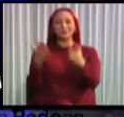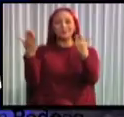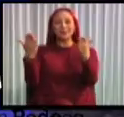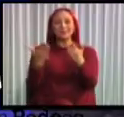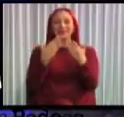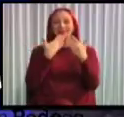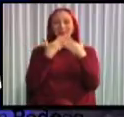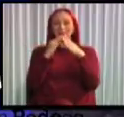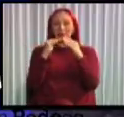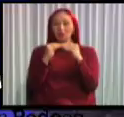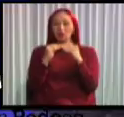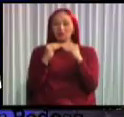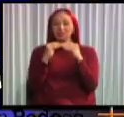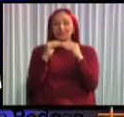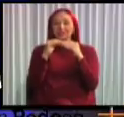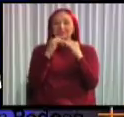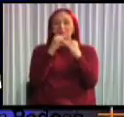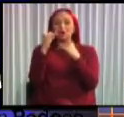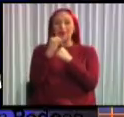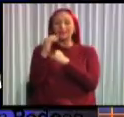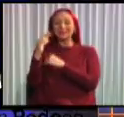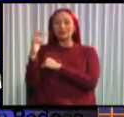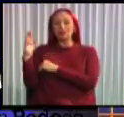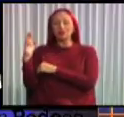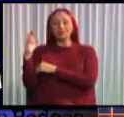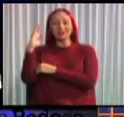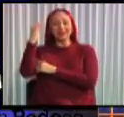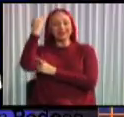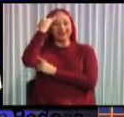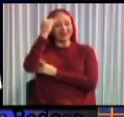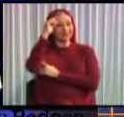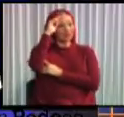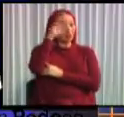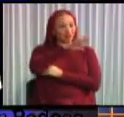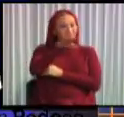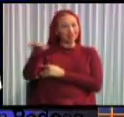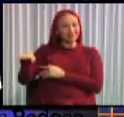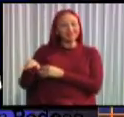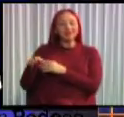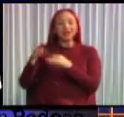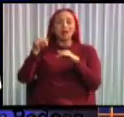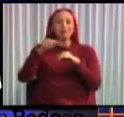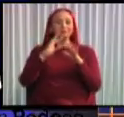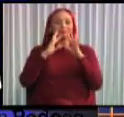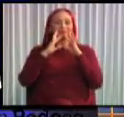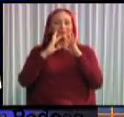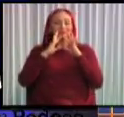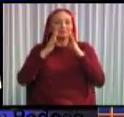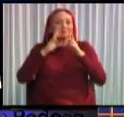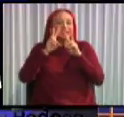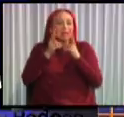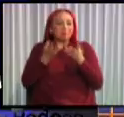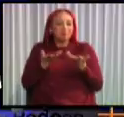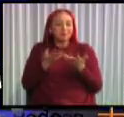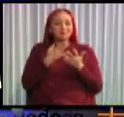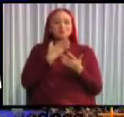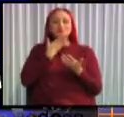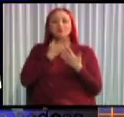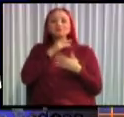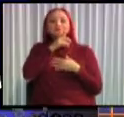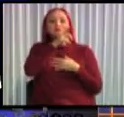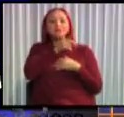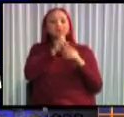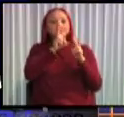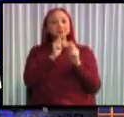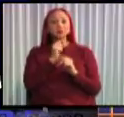Bienvenidos, muy buenas noches. Estamos en Sin Rodeos. Isabel Espinosa les saluda. Hoy vamos a tratar un tema que realmente es un